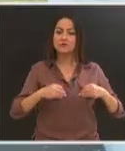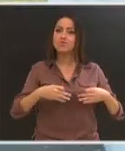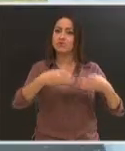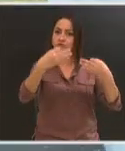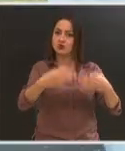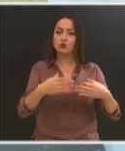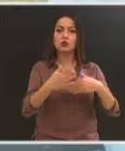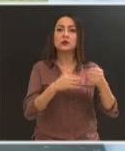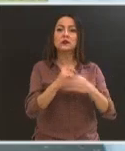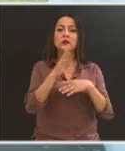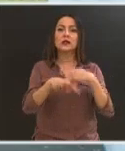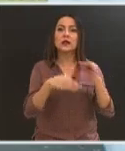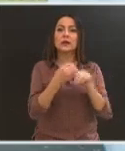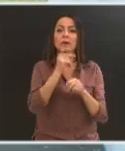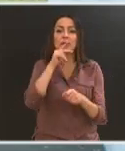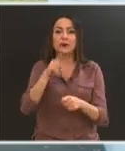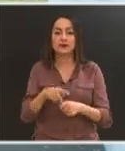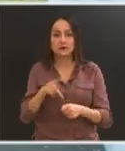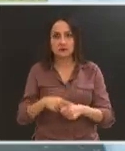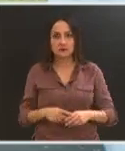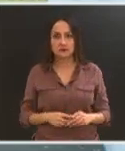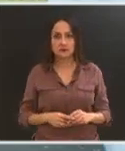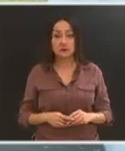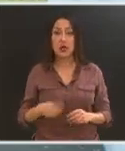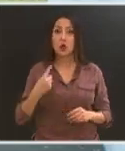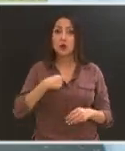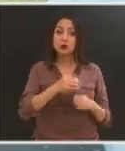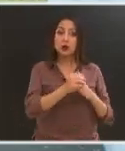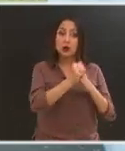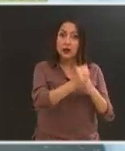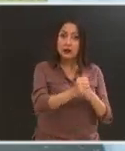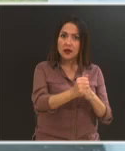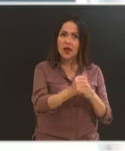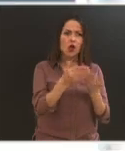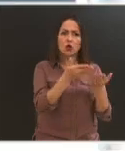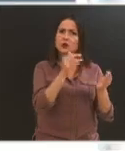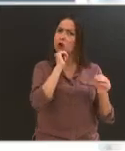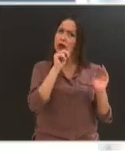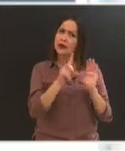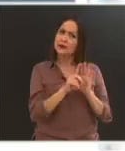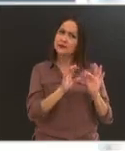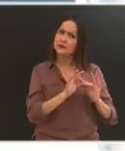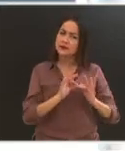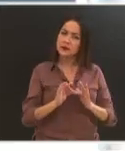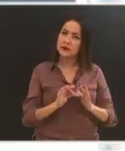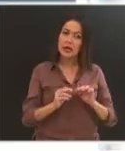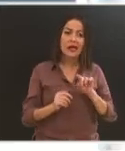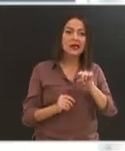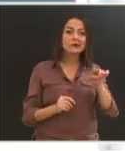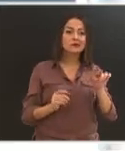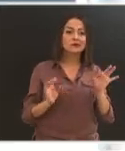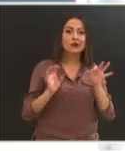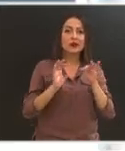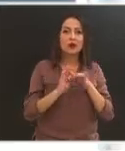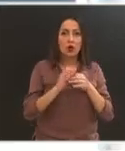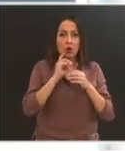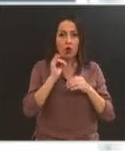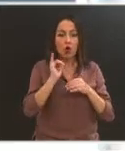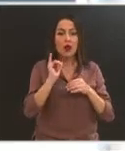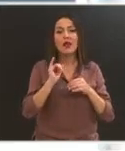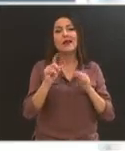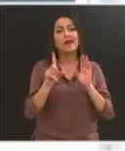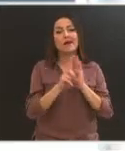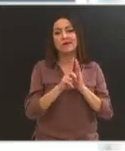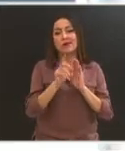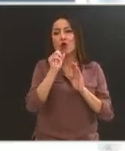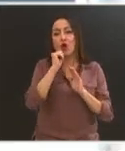contundente cualquier tipo de participación de nuestros líderes en actos ilegales, especialmente aquellos relacionados con el lavado de dinero y